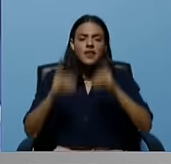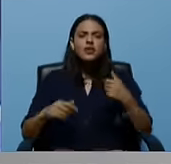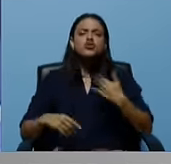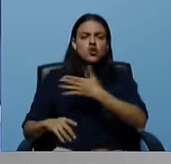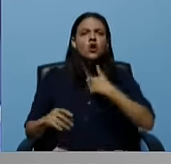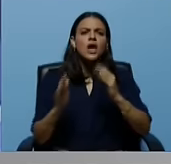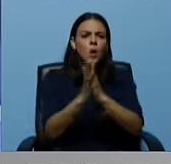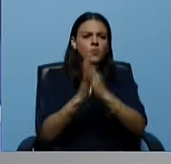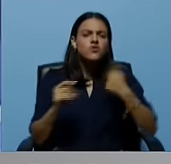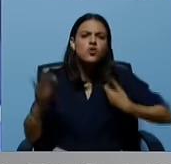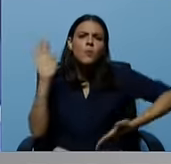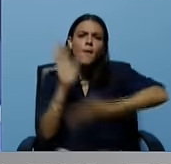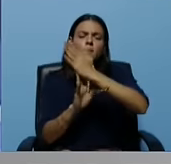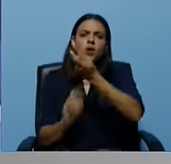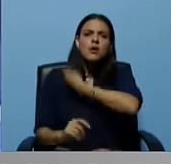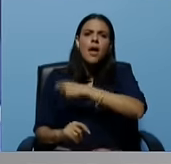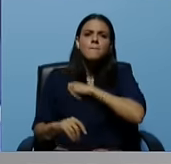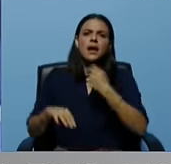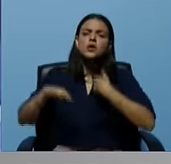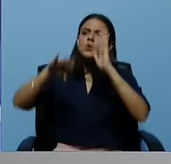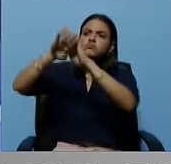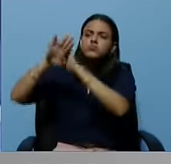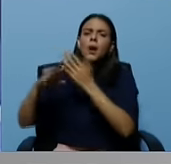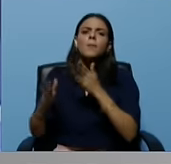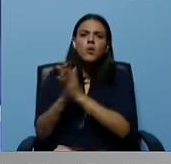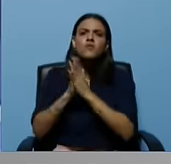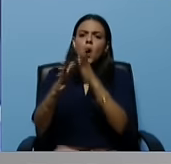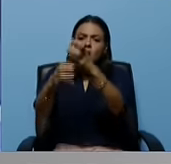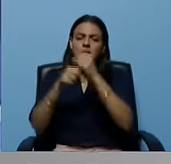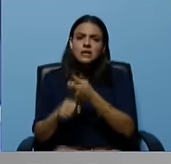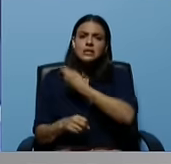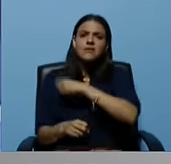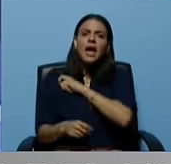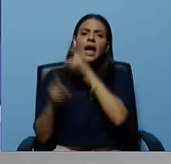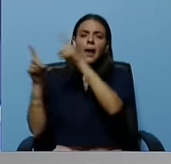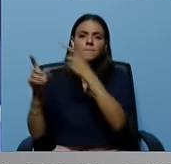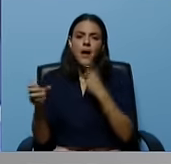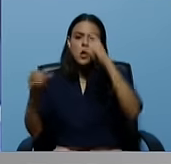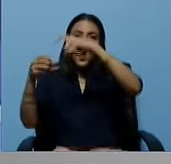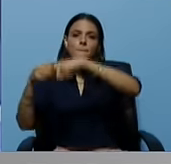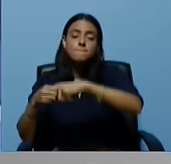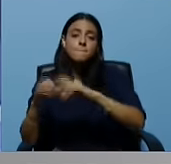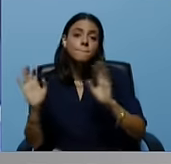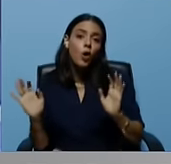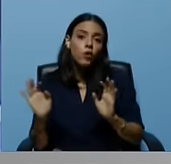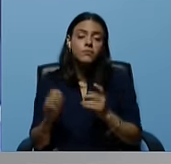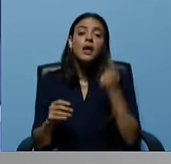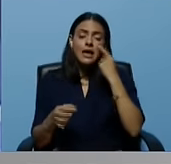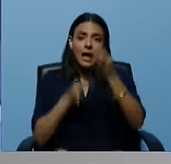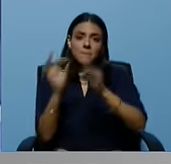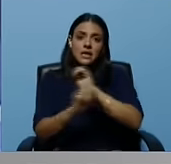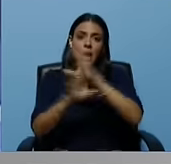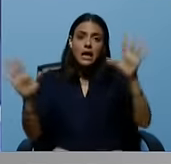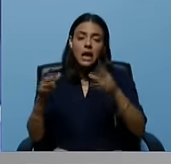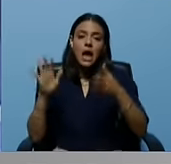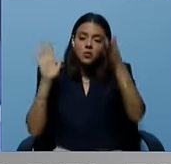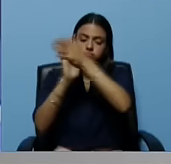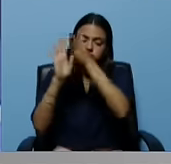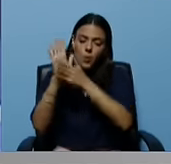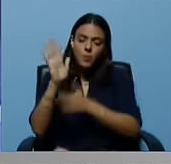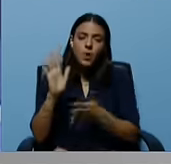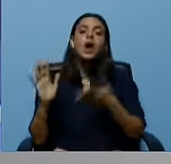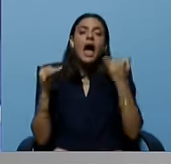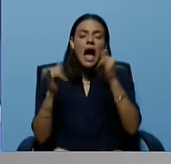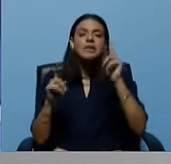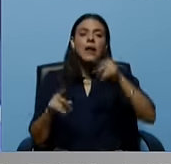Venezuela y de solicitar asilo político en el Reino de España, tal cual como está establecido en las